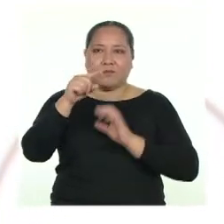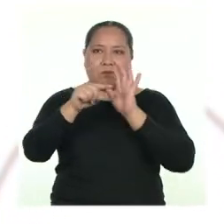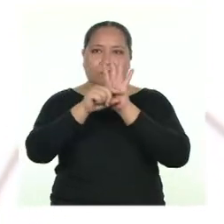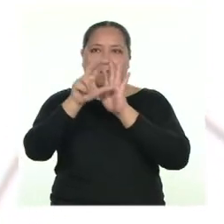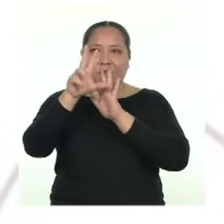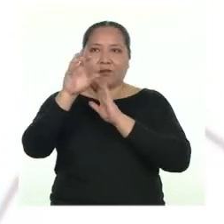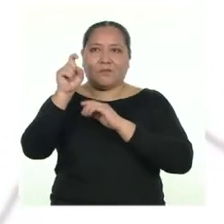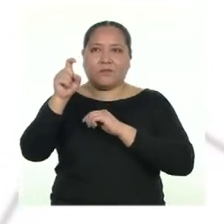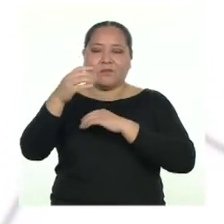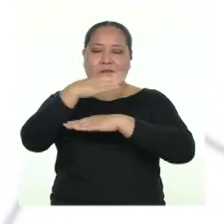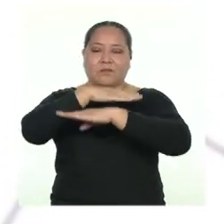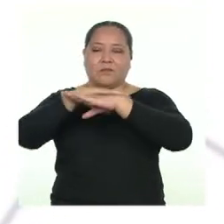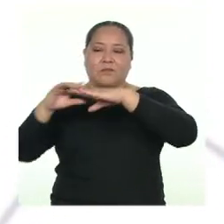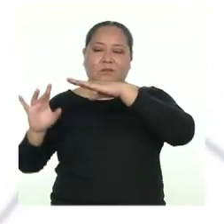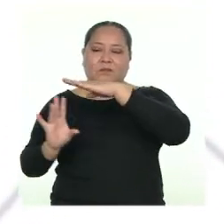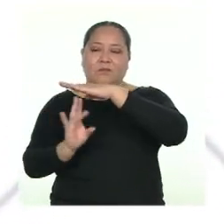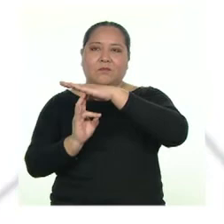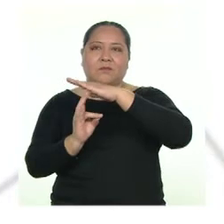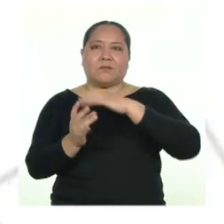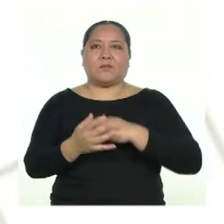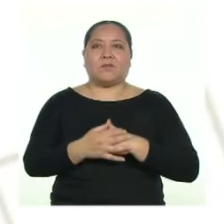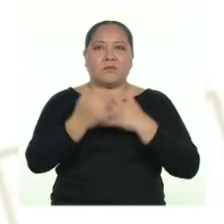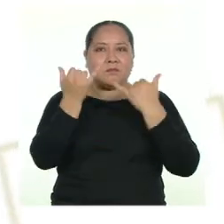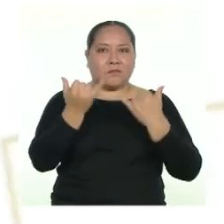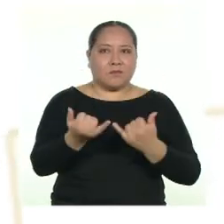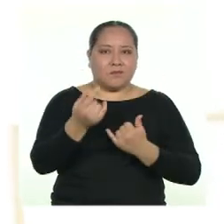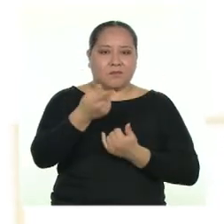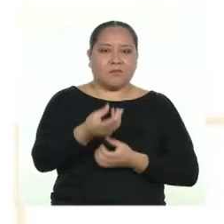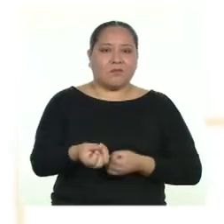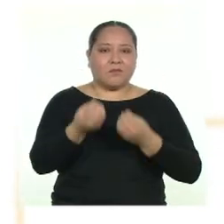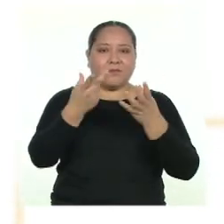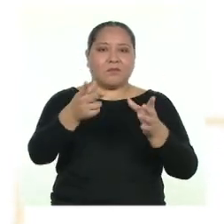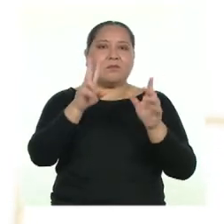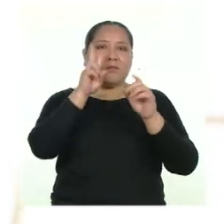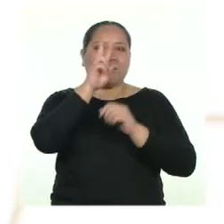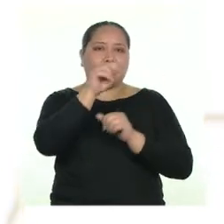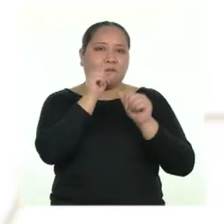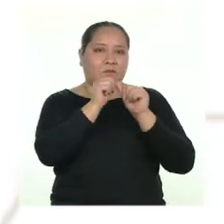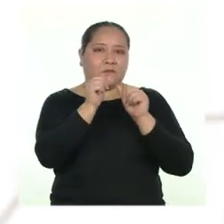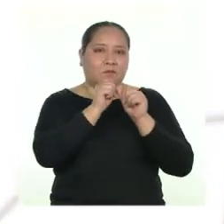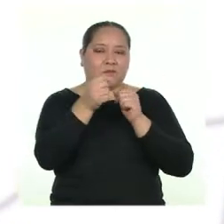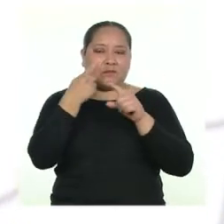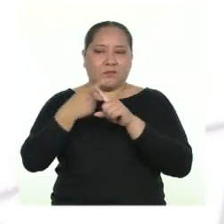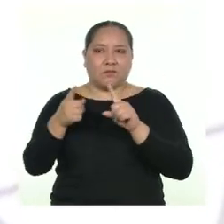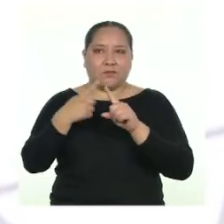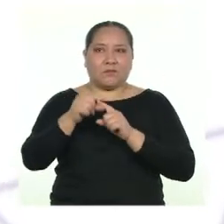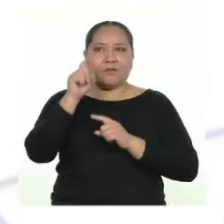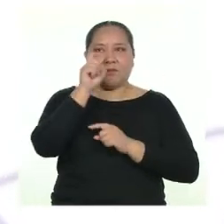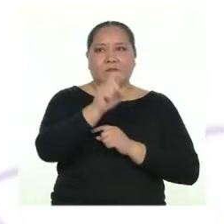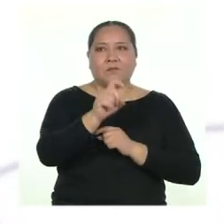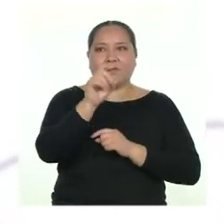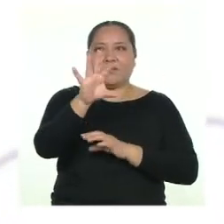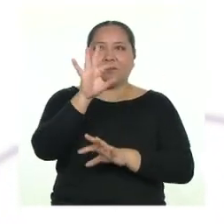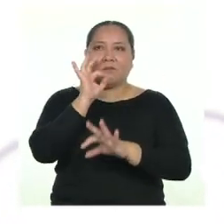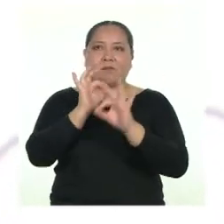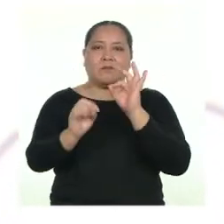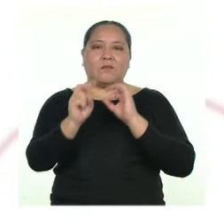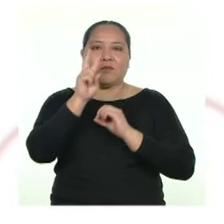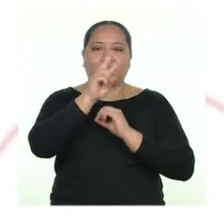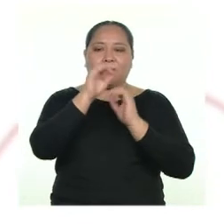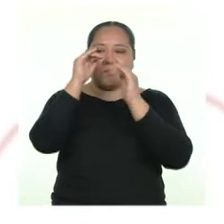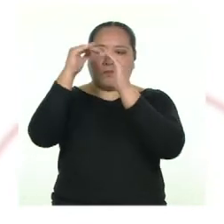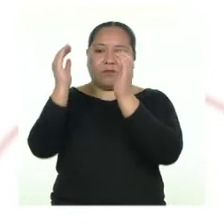30x sobre 7. Ahora puedes darle dos valores distintos a x para hallar dos